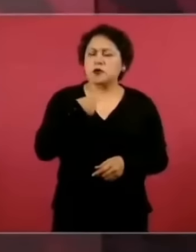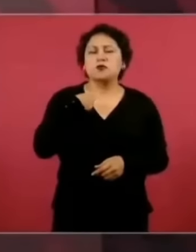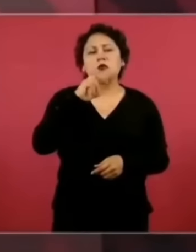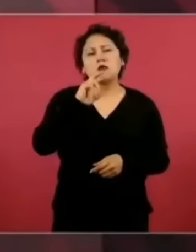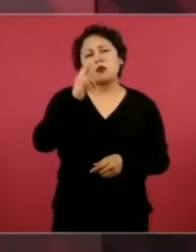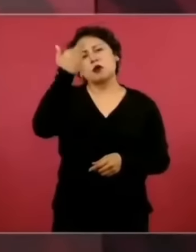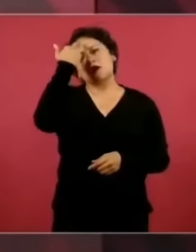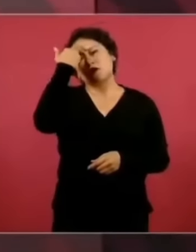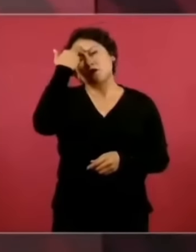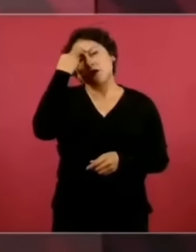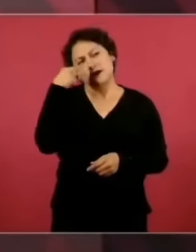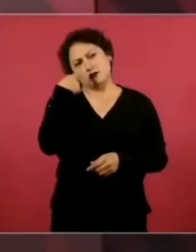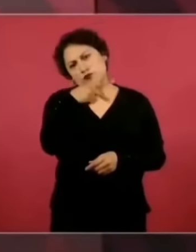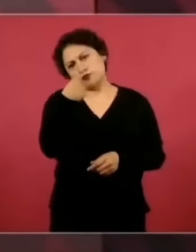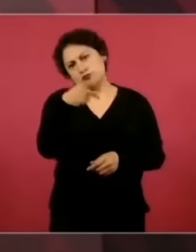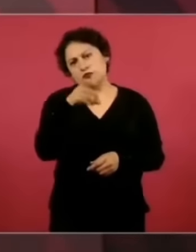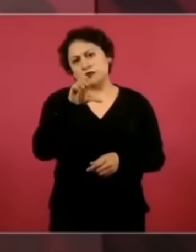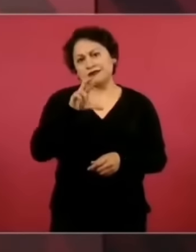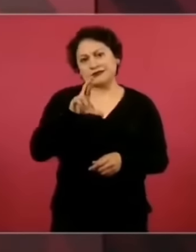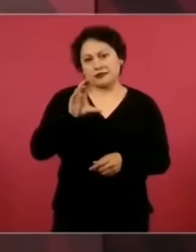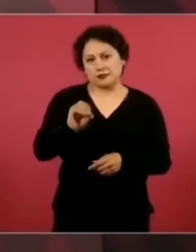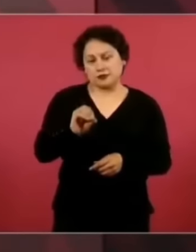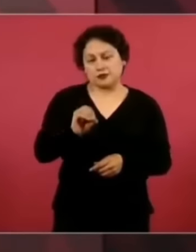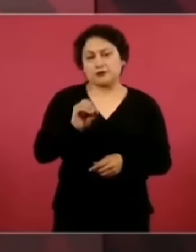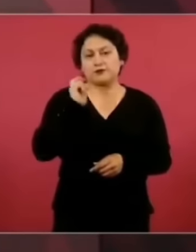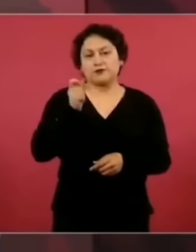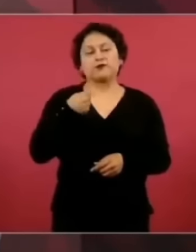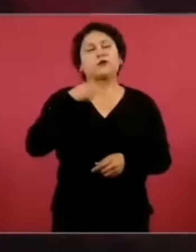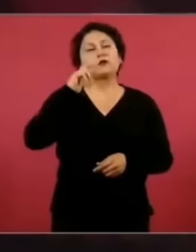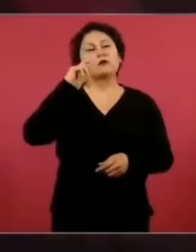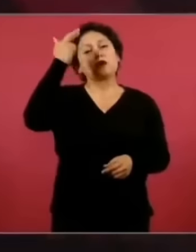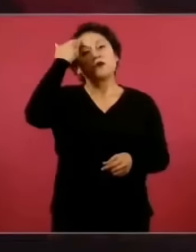de Ciro, que hablaba mucho